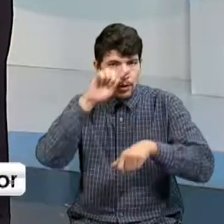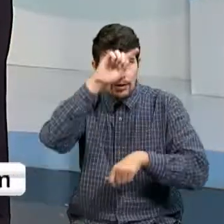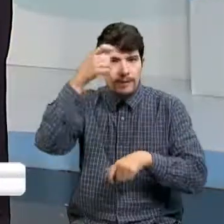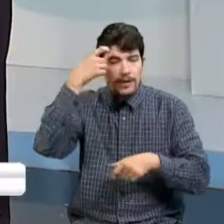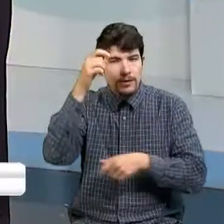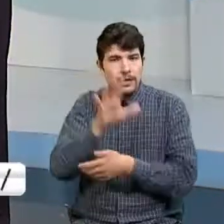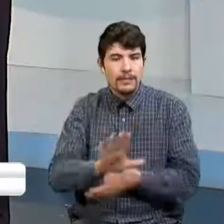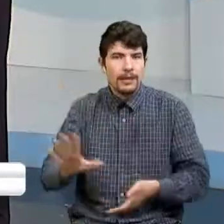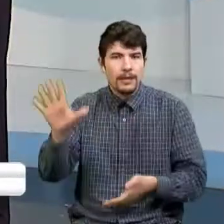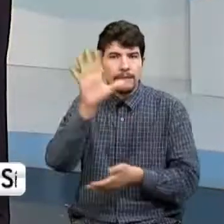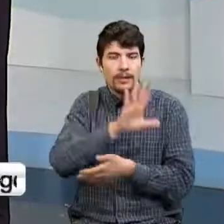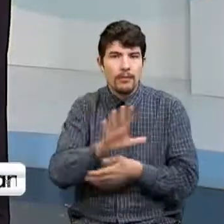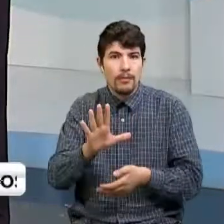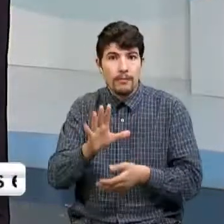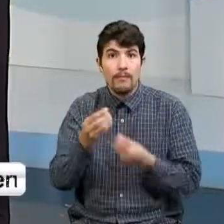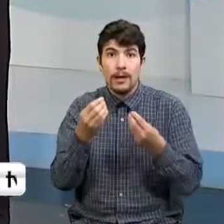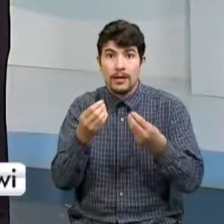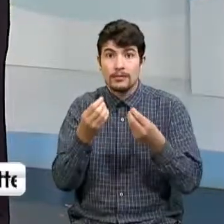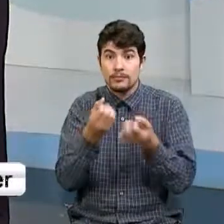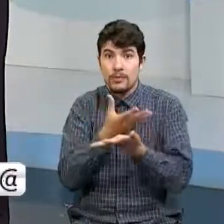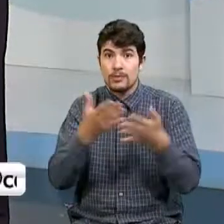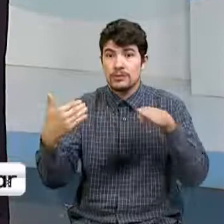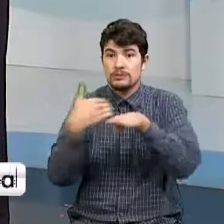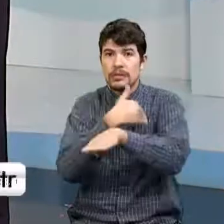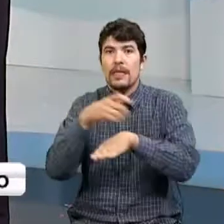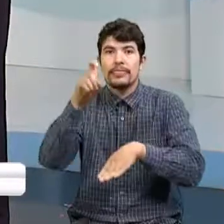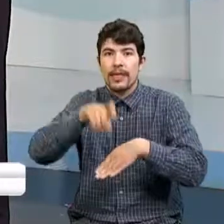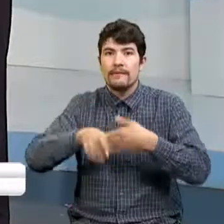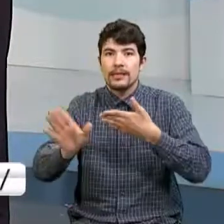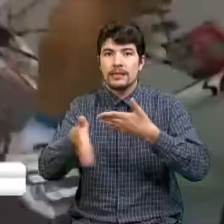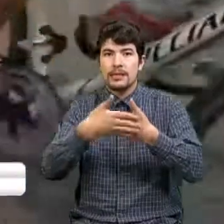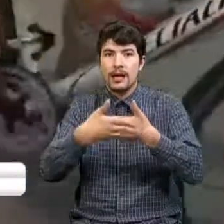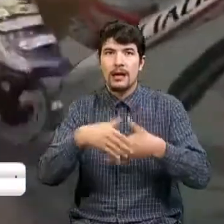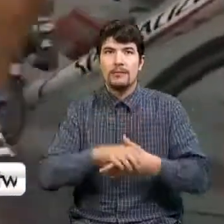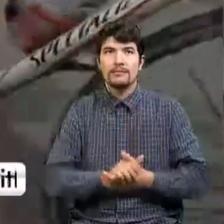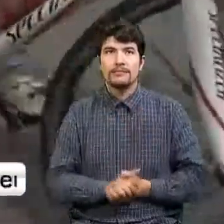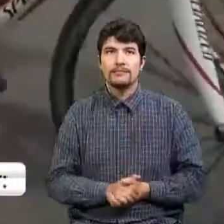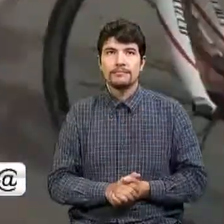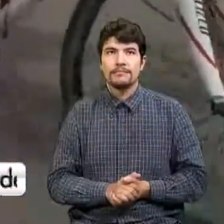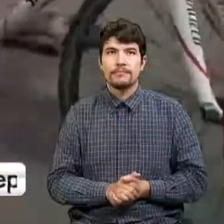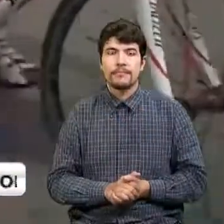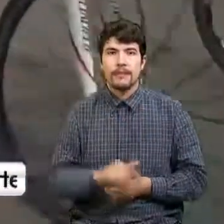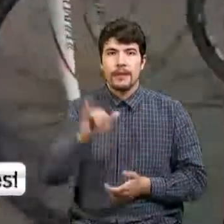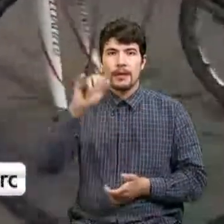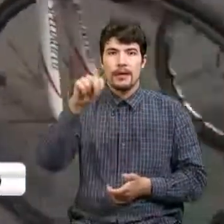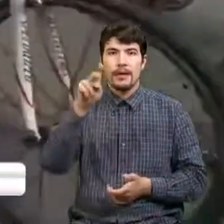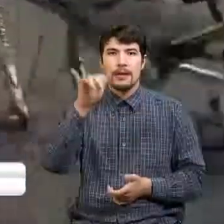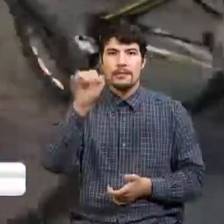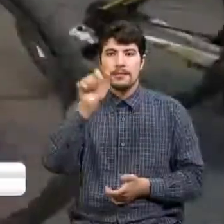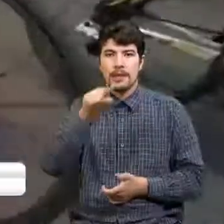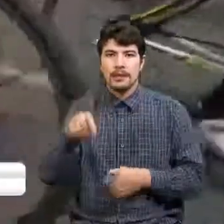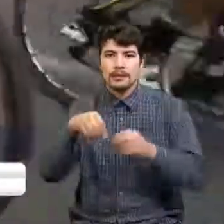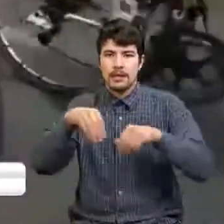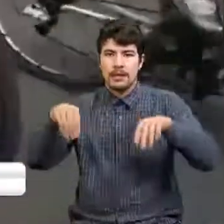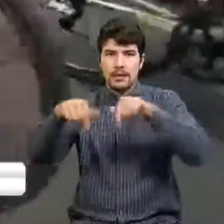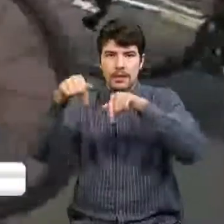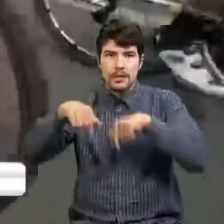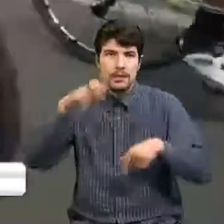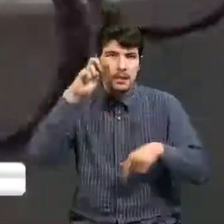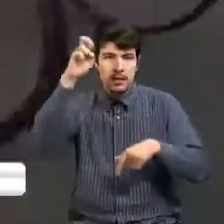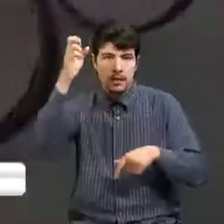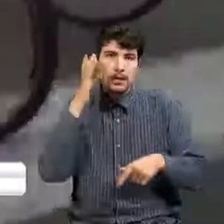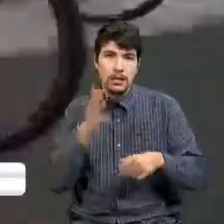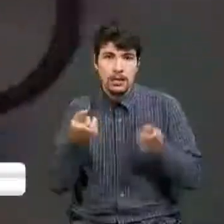para ello habrá muchas vías que tendrán que ser cerradas invías territorial norte de santander y las